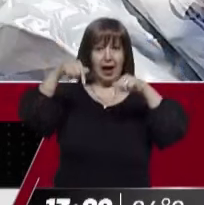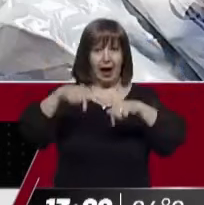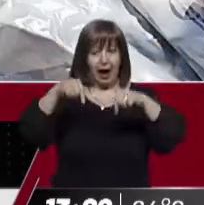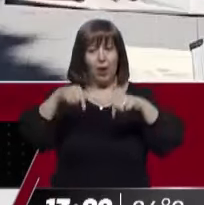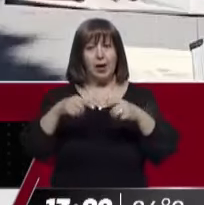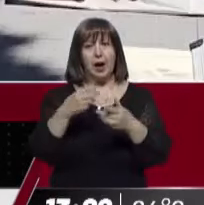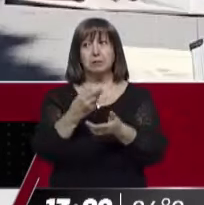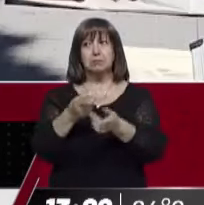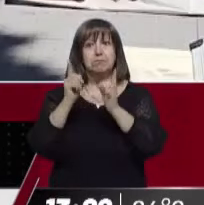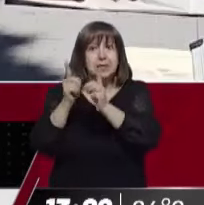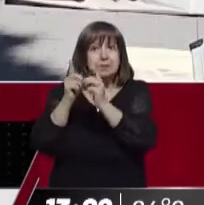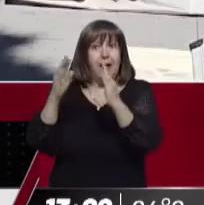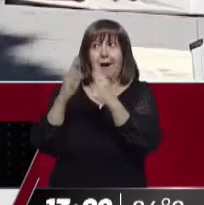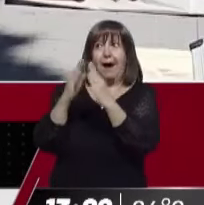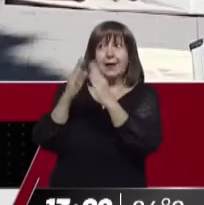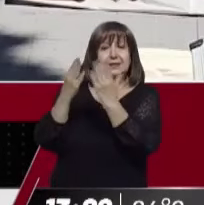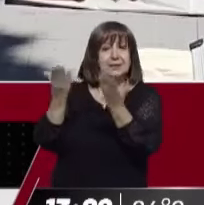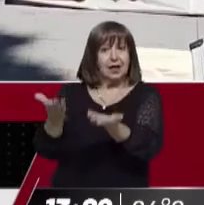a tu teléfono